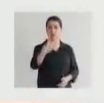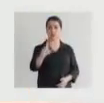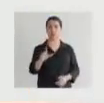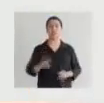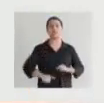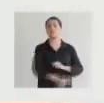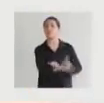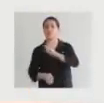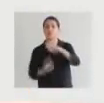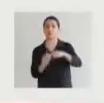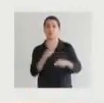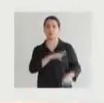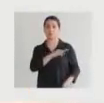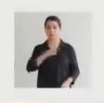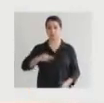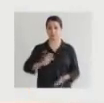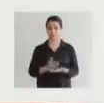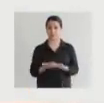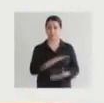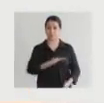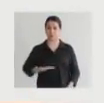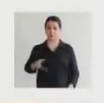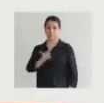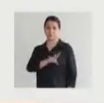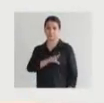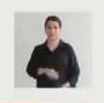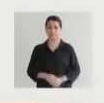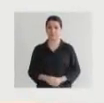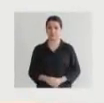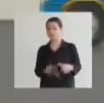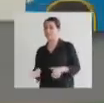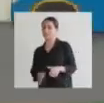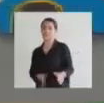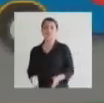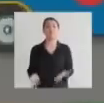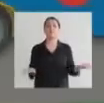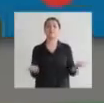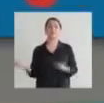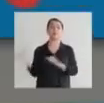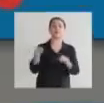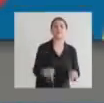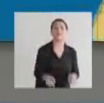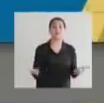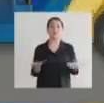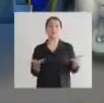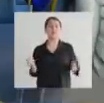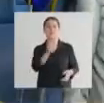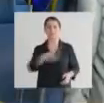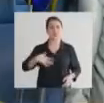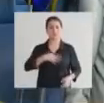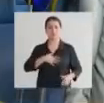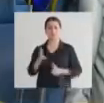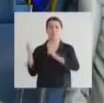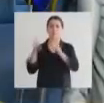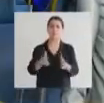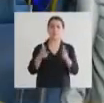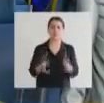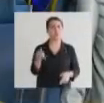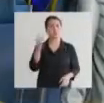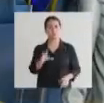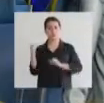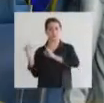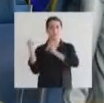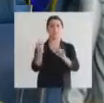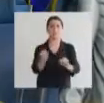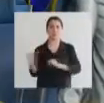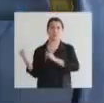como agarrar como la Anita Tijoux. Últimamente está de moda y toda esa onda. Pero ponerlo en un comercial así. Por último lo